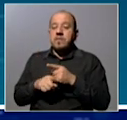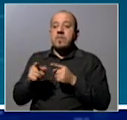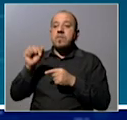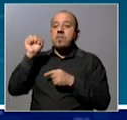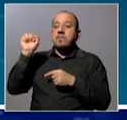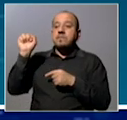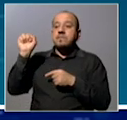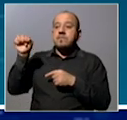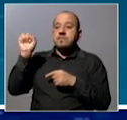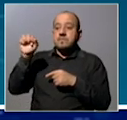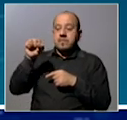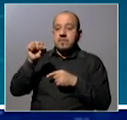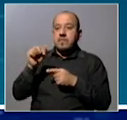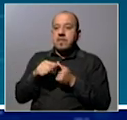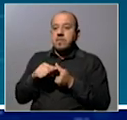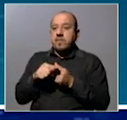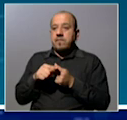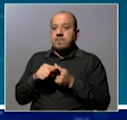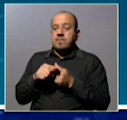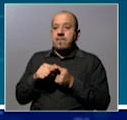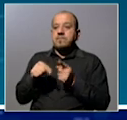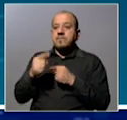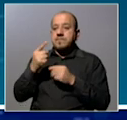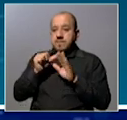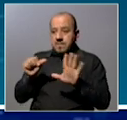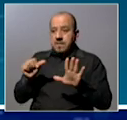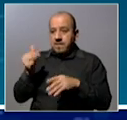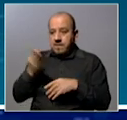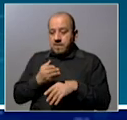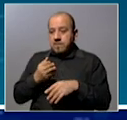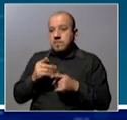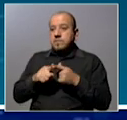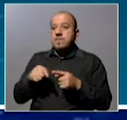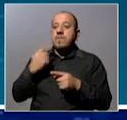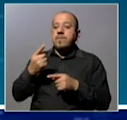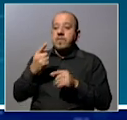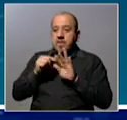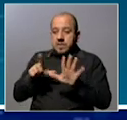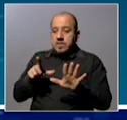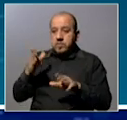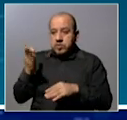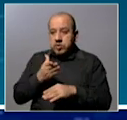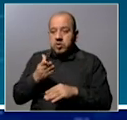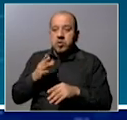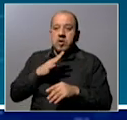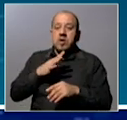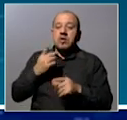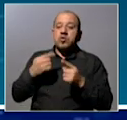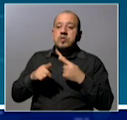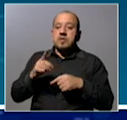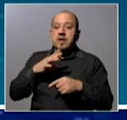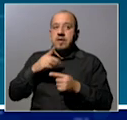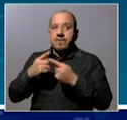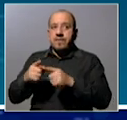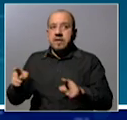encuesta le estima una votación del 16% y otra del 17%. Las diferencias están